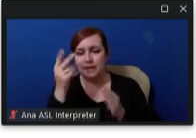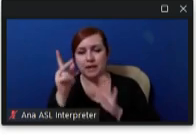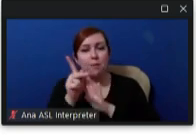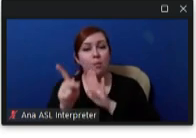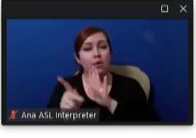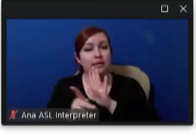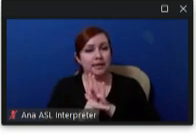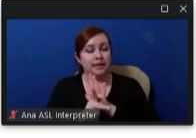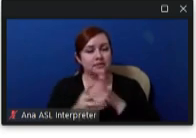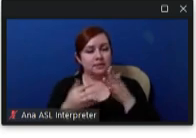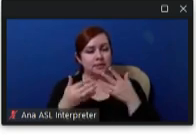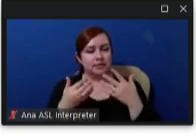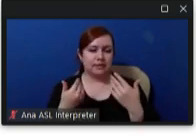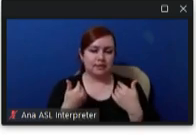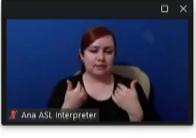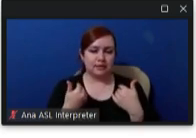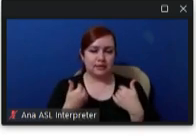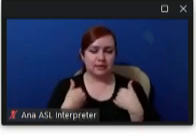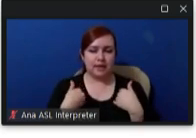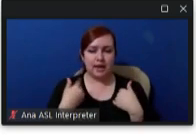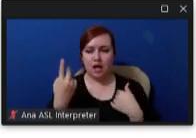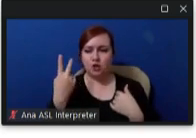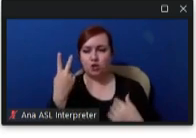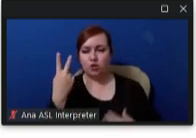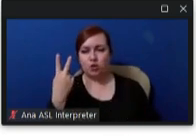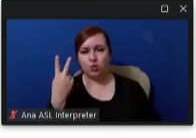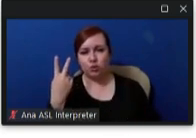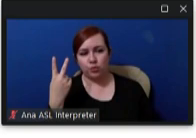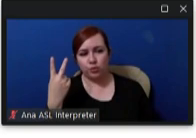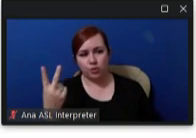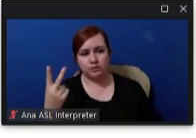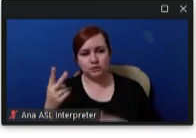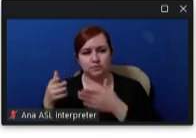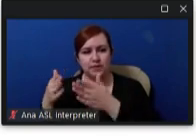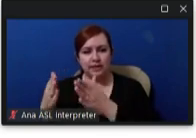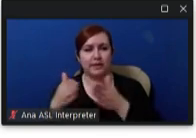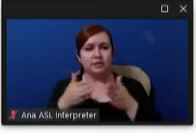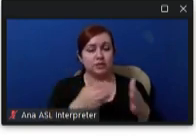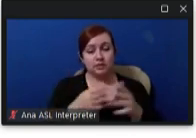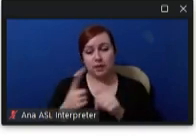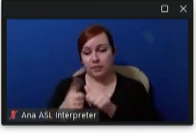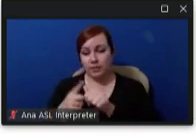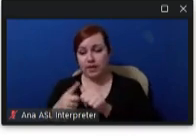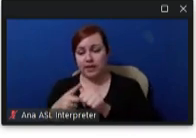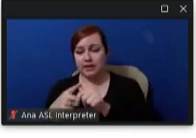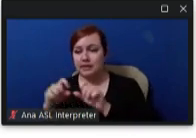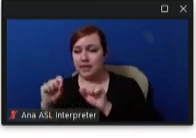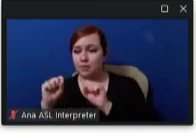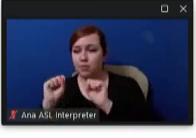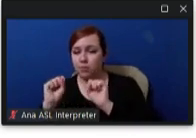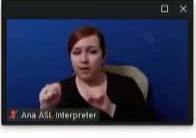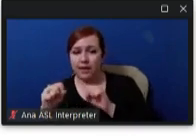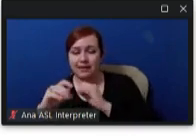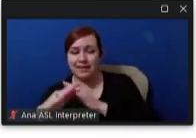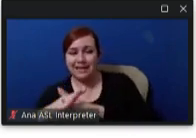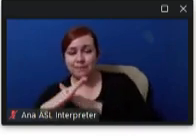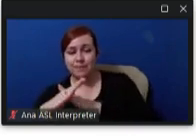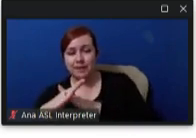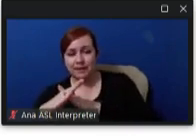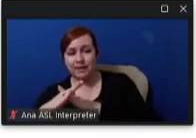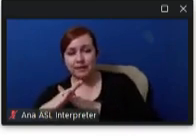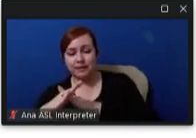dos dimensiones? Una primera dimensión preventiva, es decir, que impidan que estos actos de agresión sexual